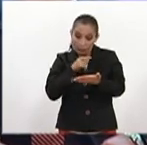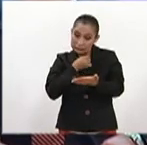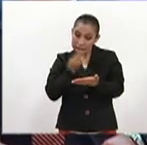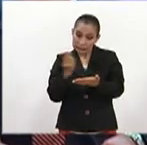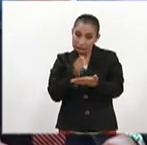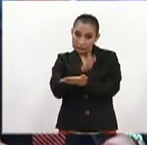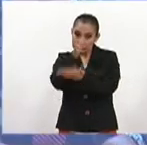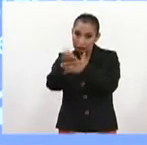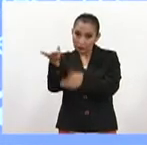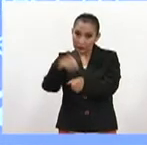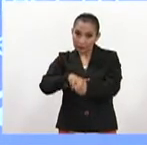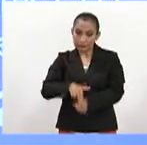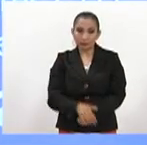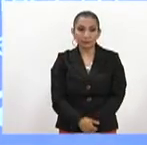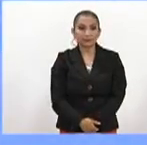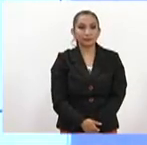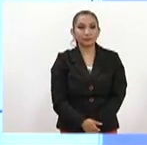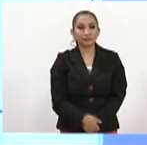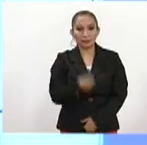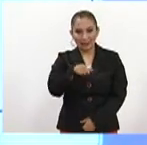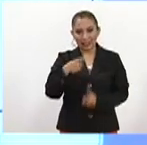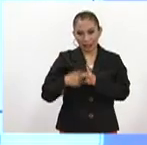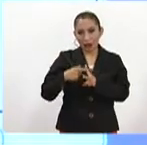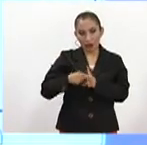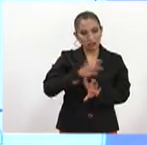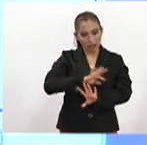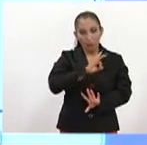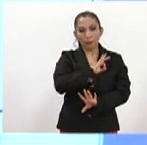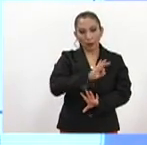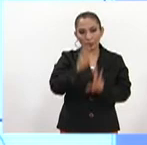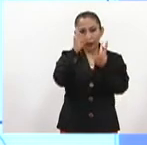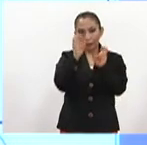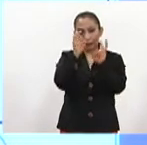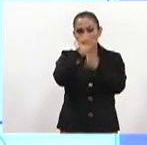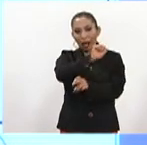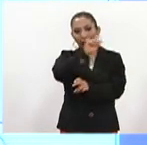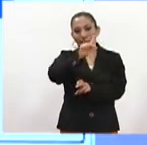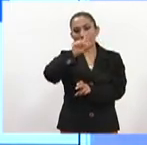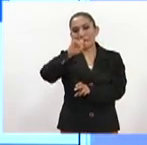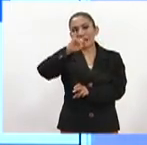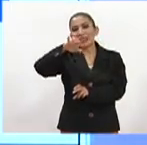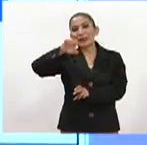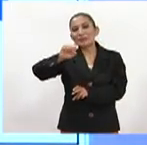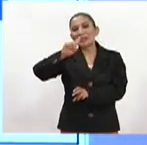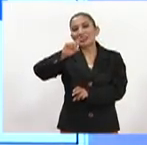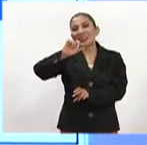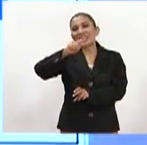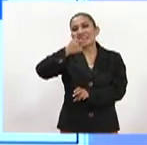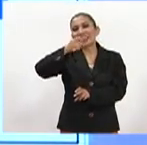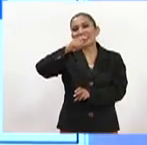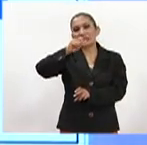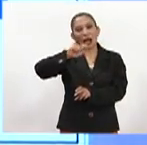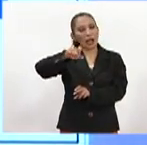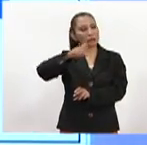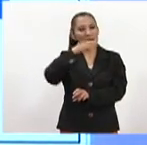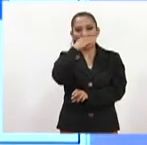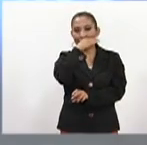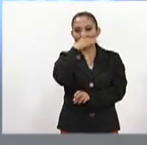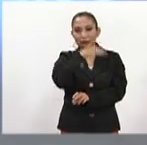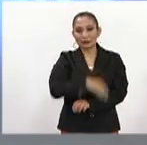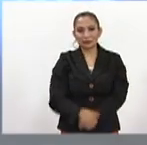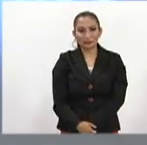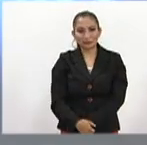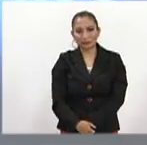su cita. Esta calculadora ya está disponible en la app IMSS Digital y es absolutamente